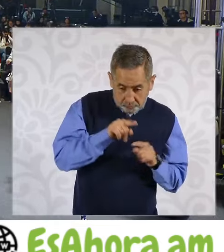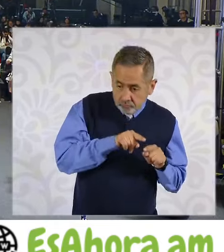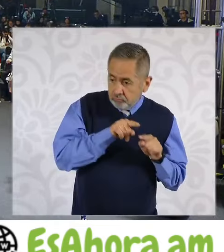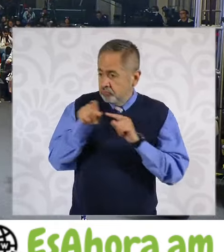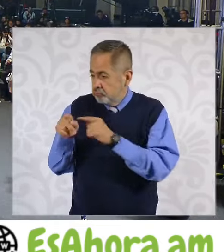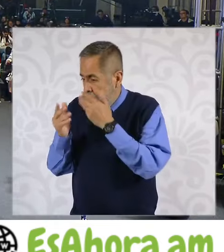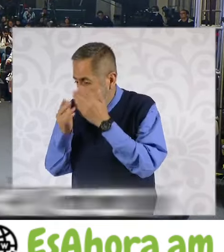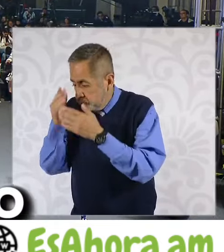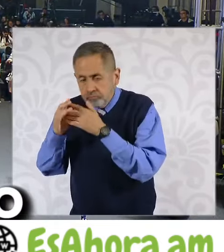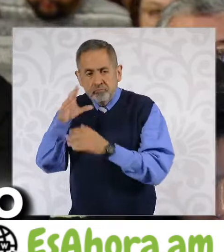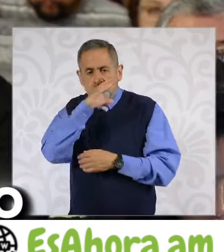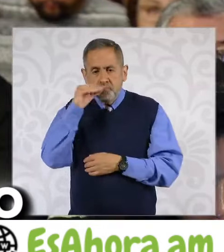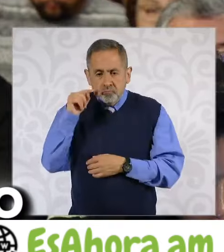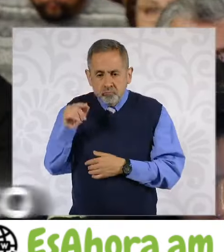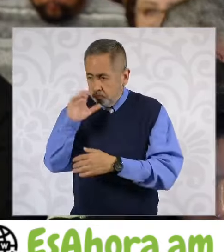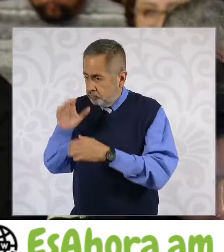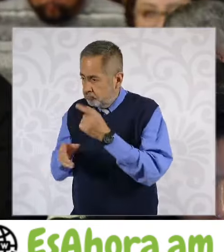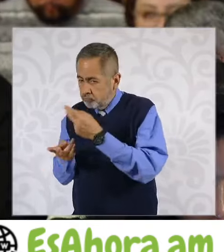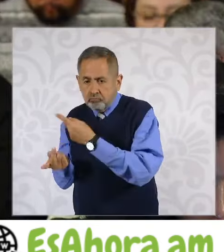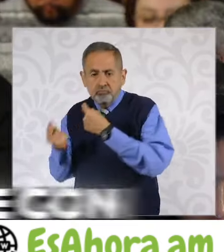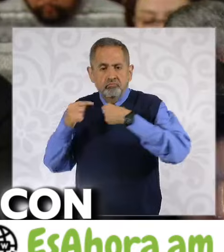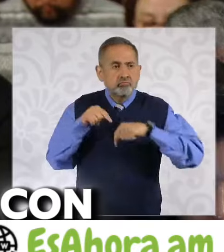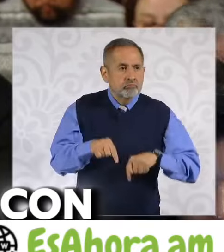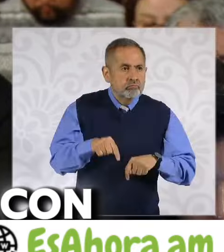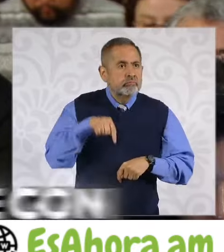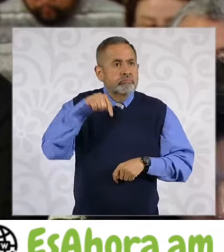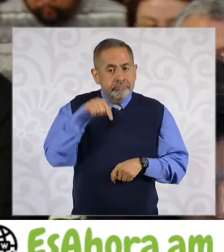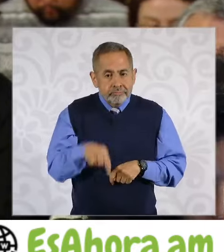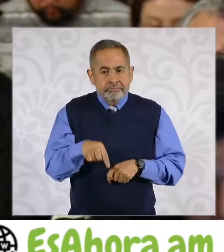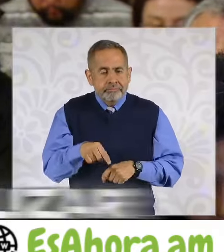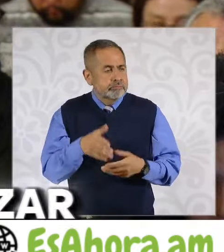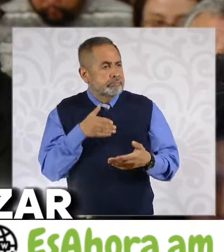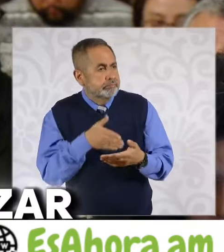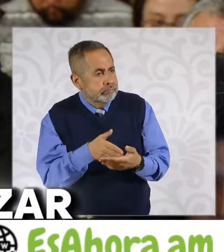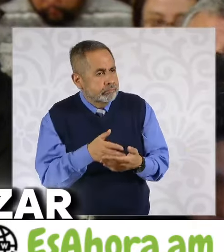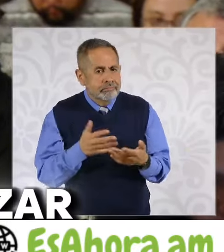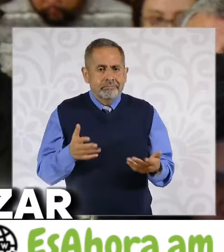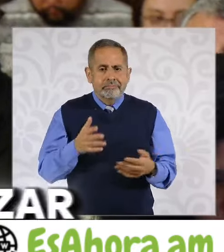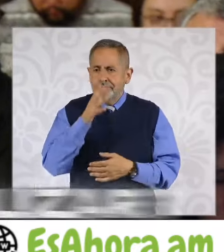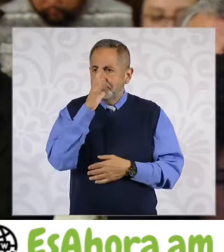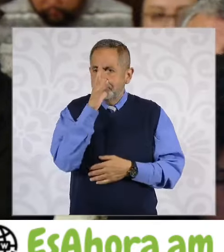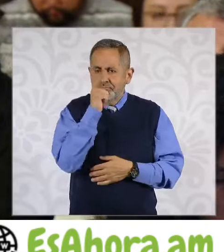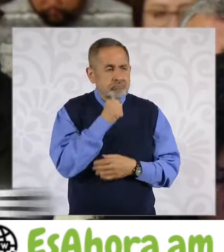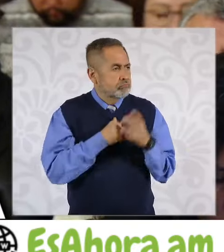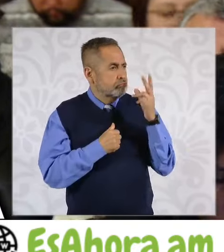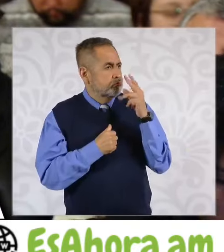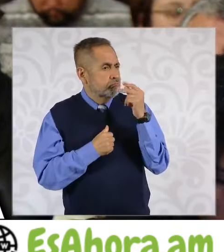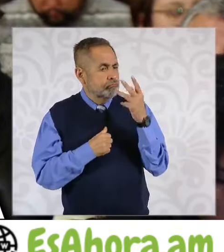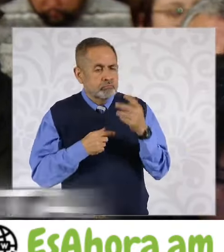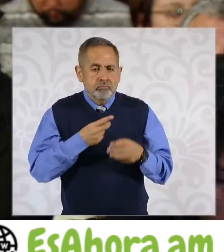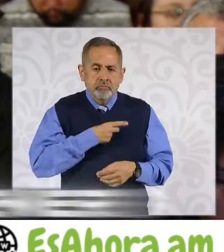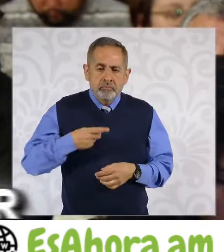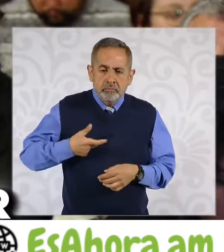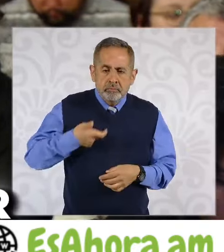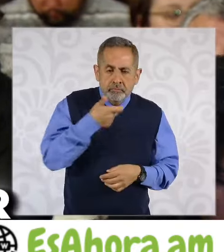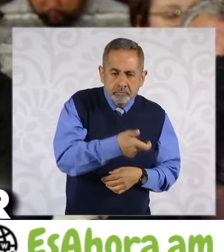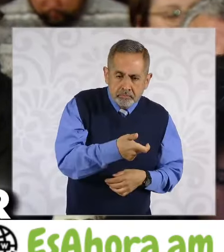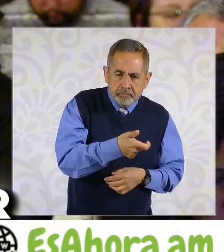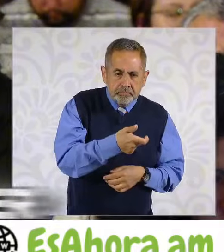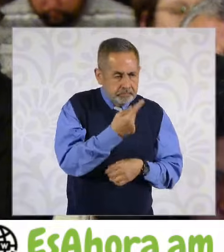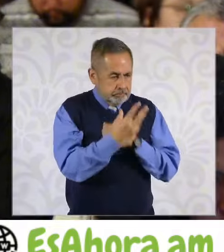dos o tres años de regresan a México y aquí se encuentran siempre con una traba de poderse actualizar o tienen que pagar una cuota